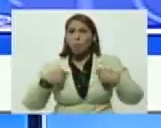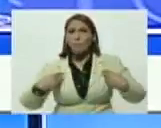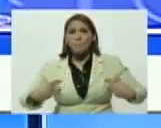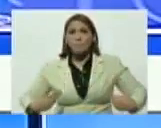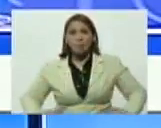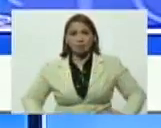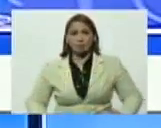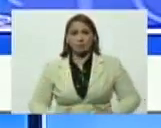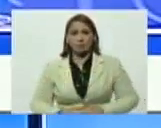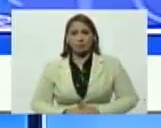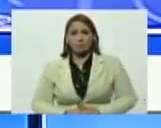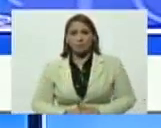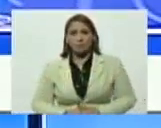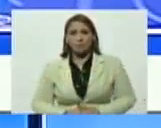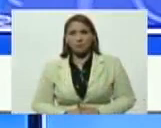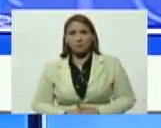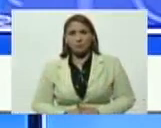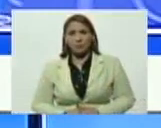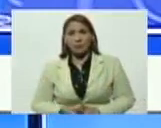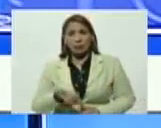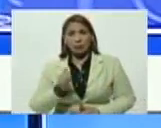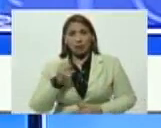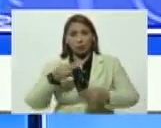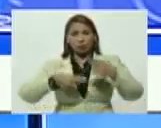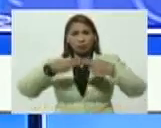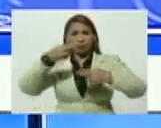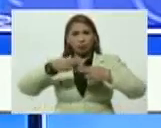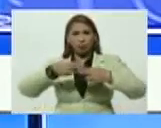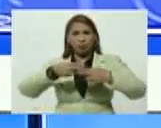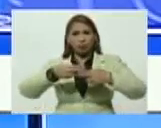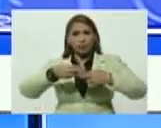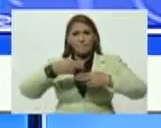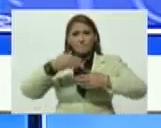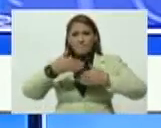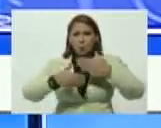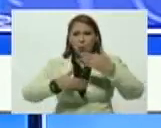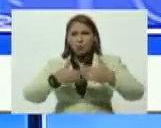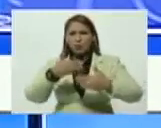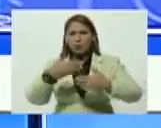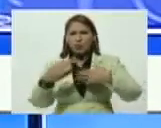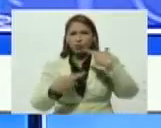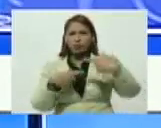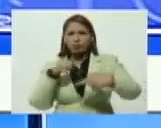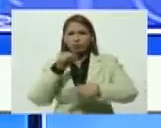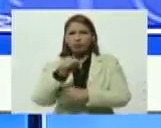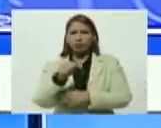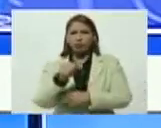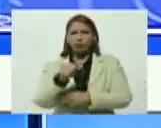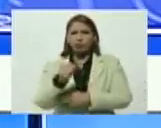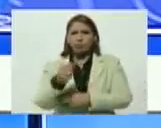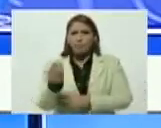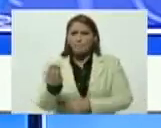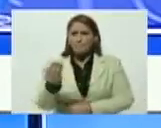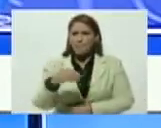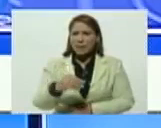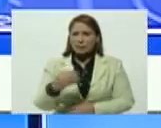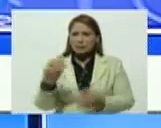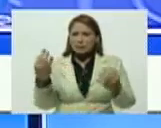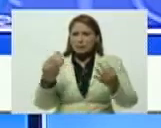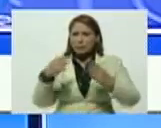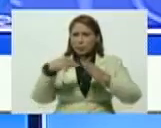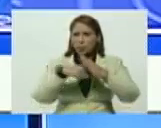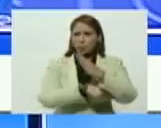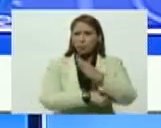humanista y está construyendo un proceso revolucionario cada vez más